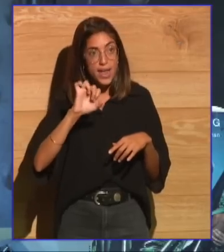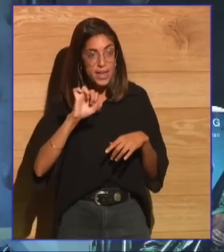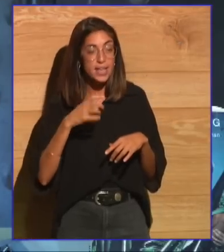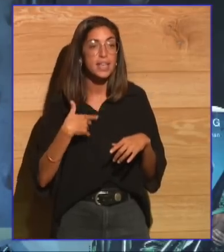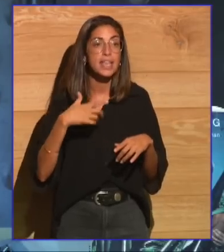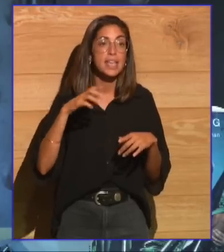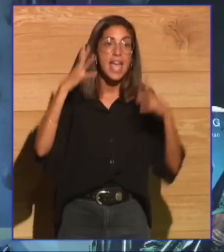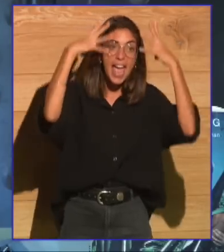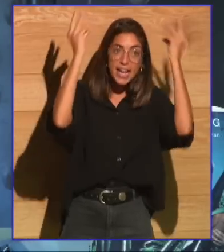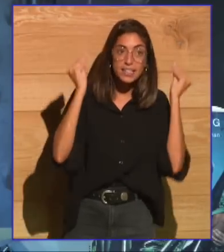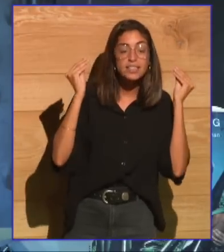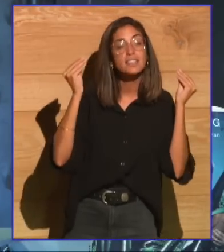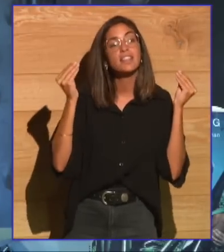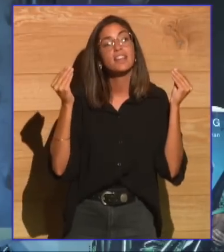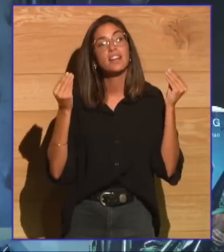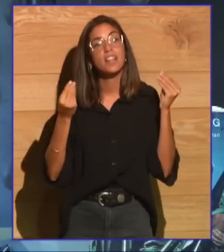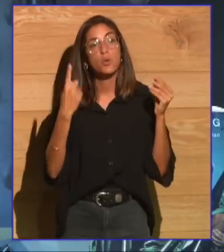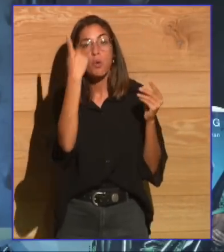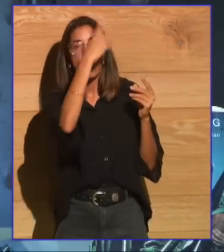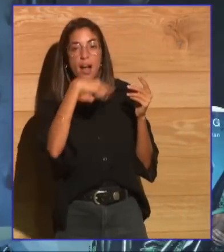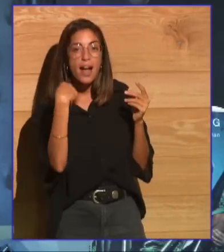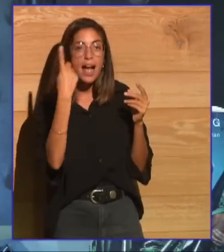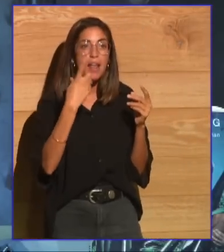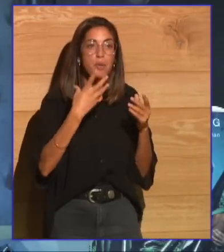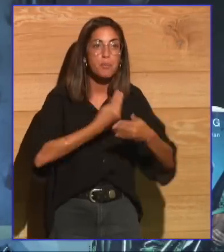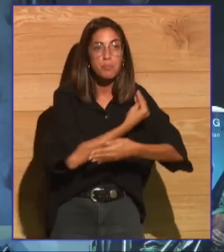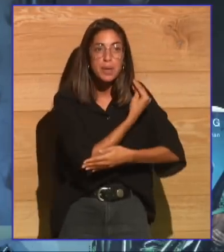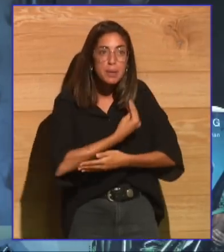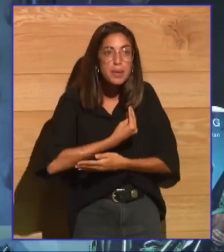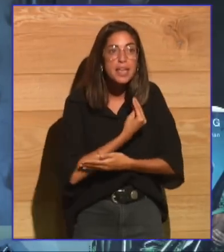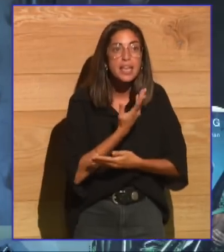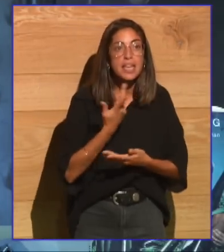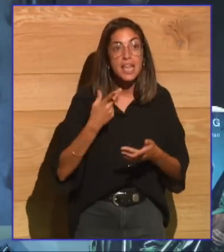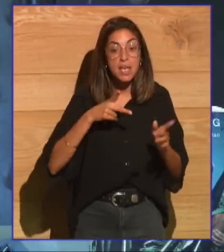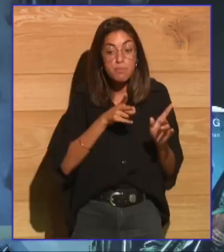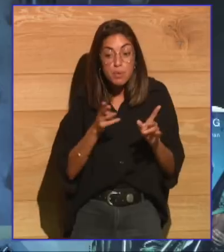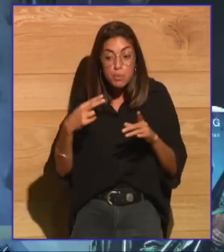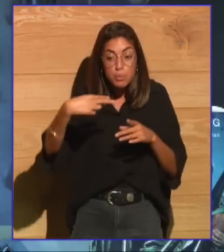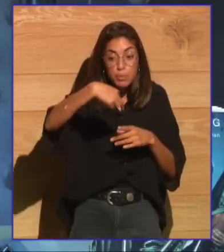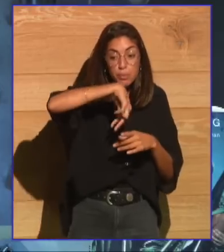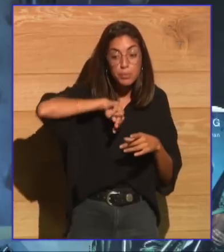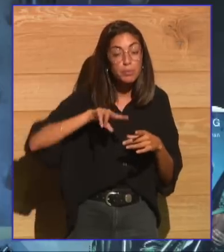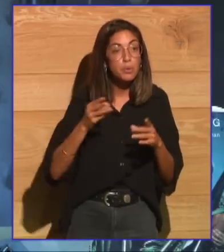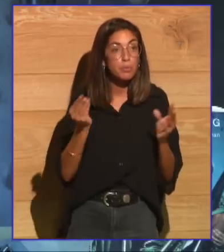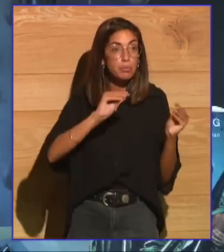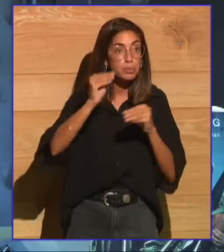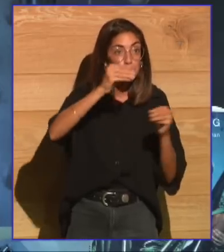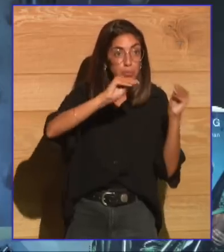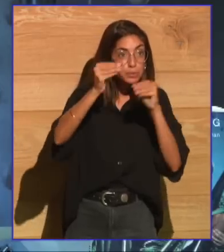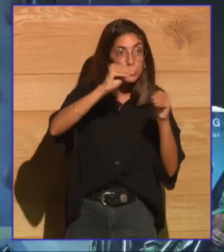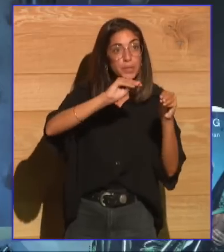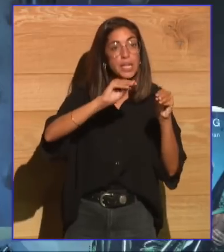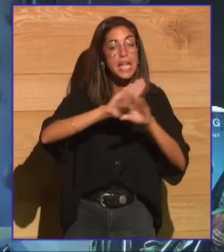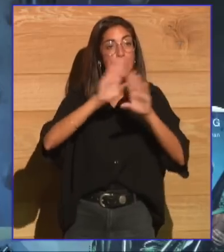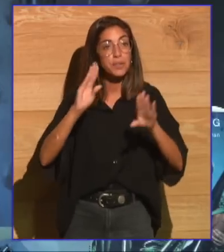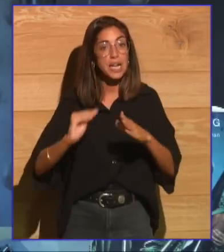rostro de un bebé o incluso feto y con eso con un recortable con un collage hace una especie de muñeco